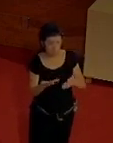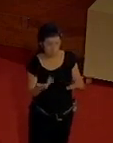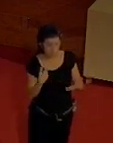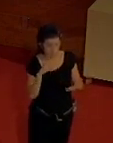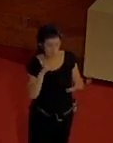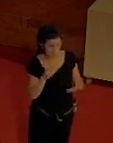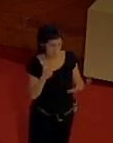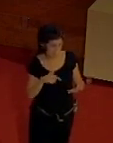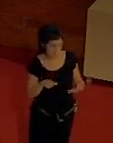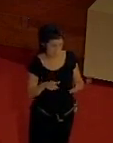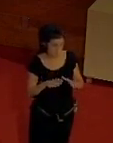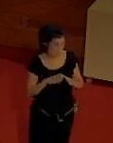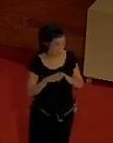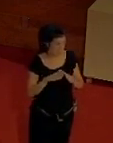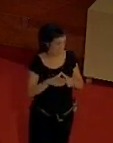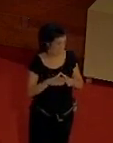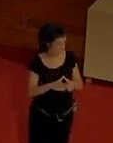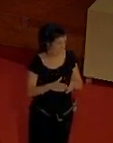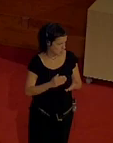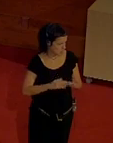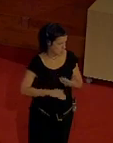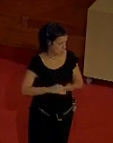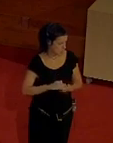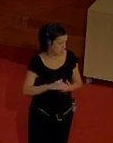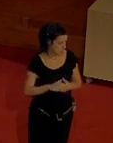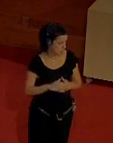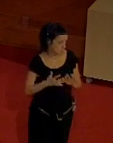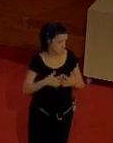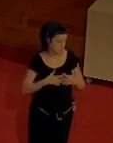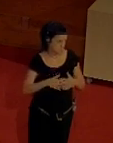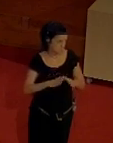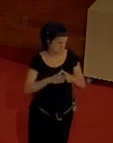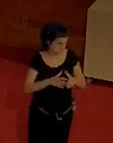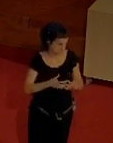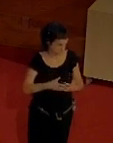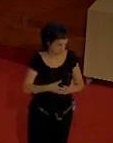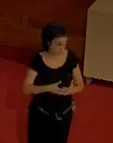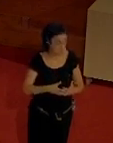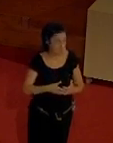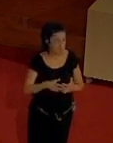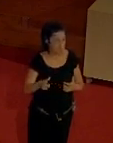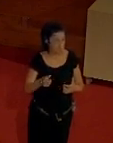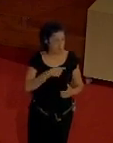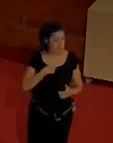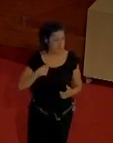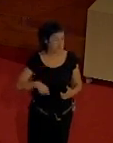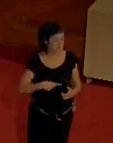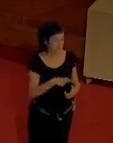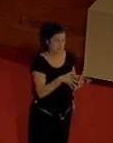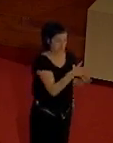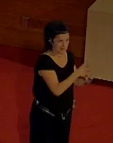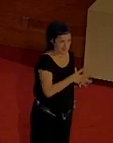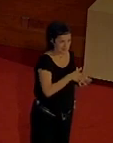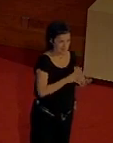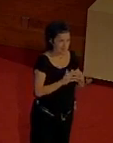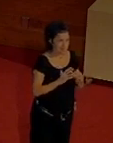que tienen esos Astilleros para acortar los plazos eh en los cuales china pueda empezar a competir con Estados Unidos en los